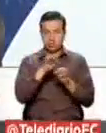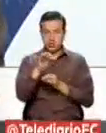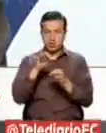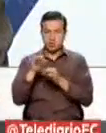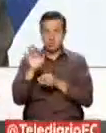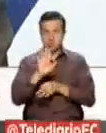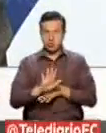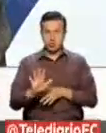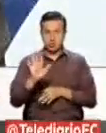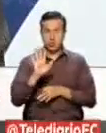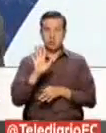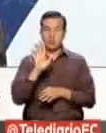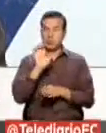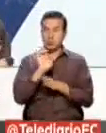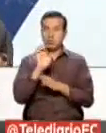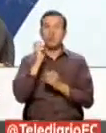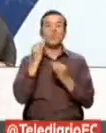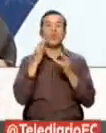este país con